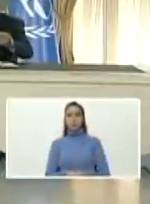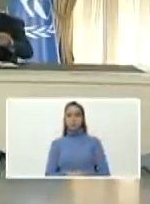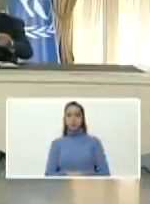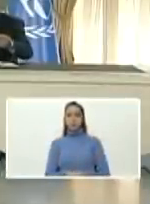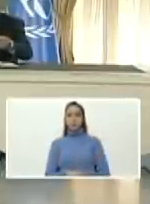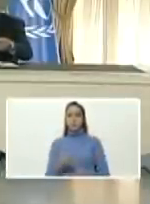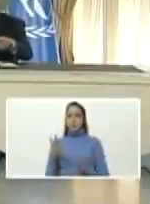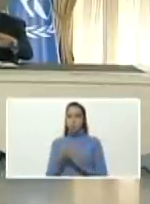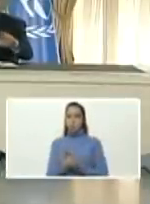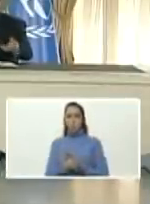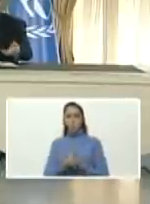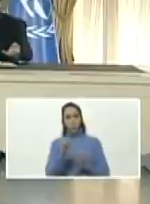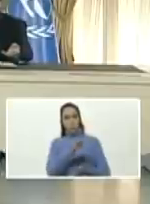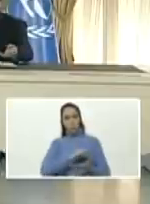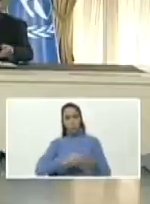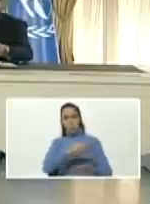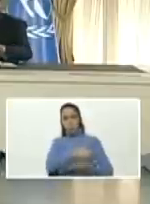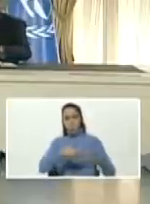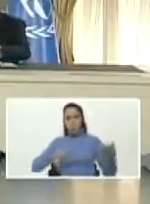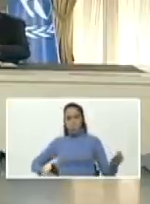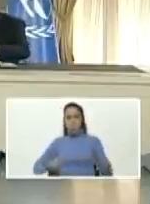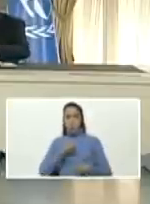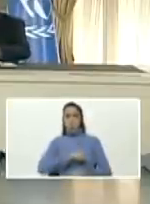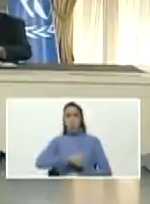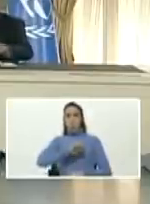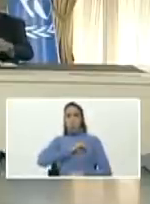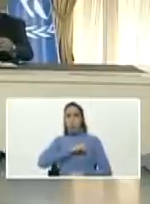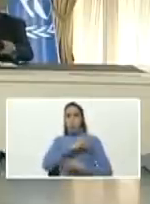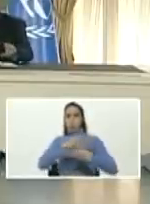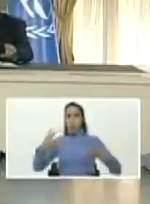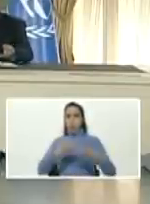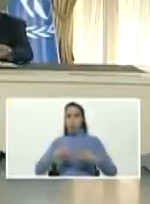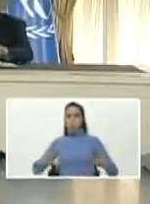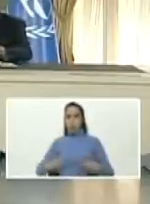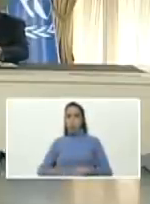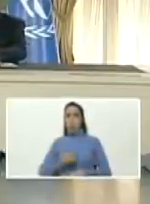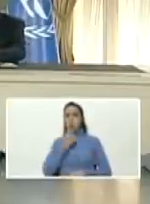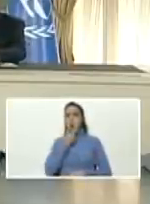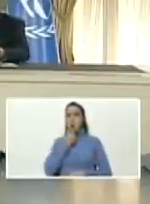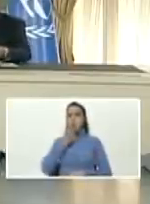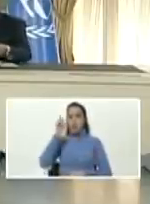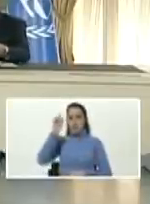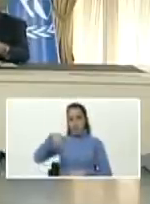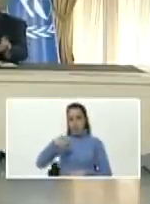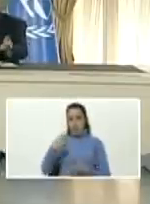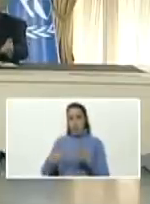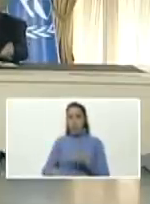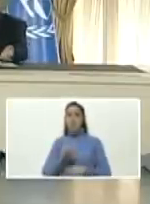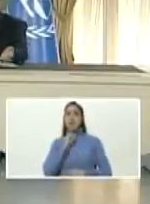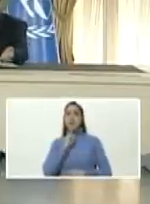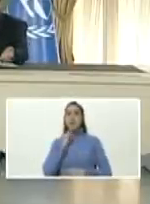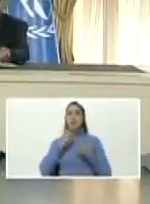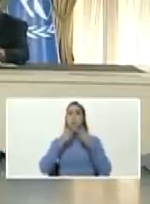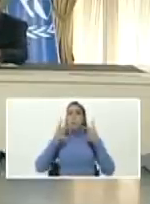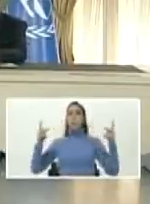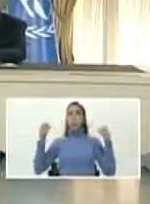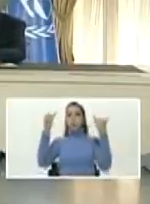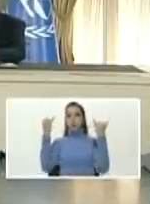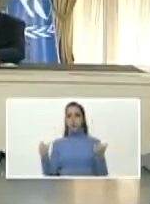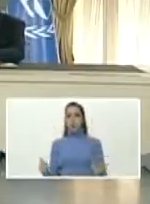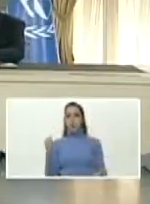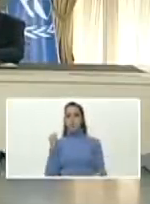Ha sido leído en español. Está la versión en inglés y en todos los idiomas que va a ser publicada de inmediato.